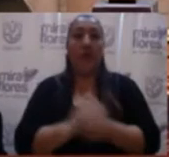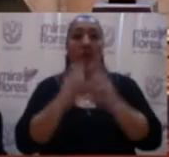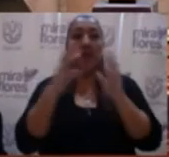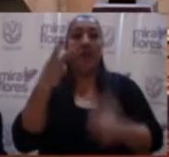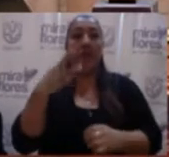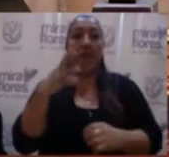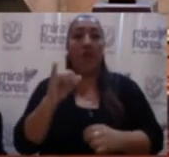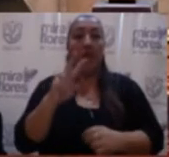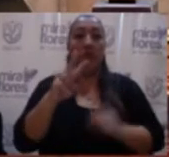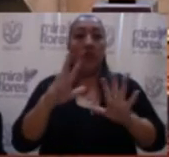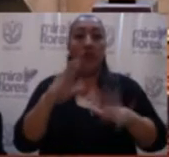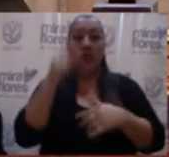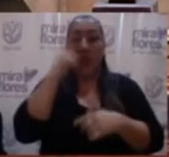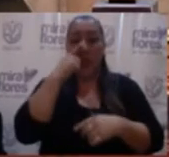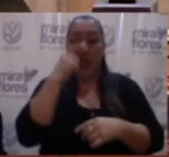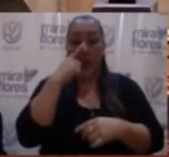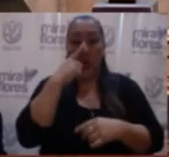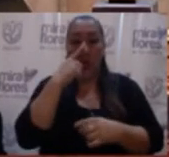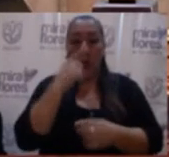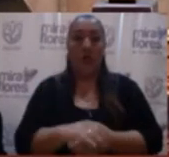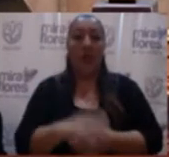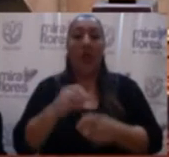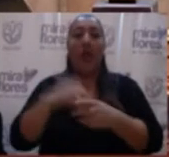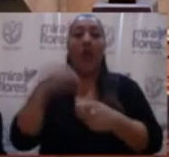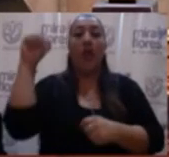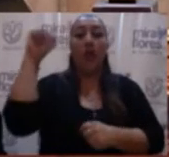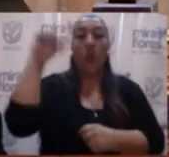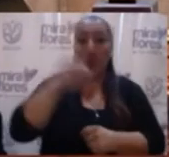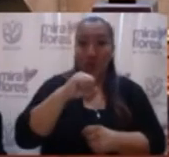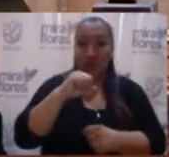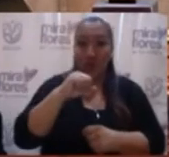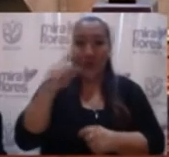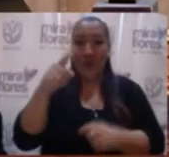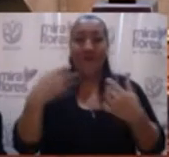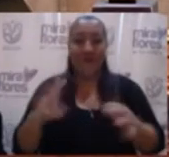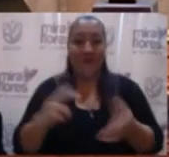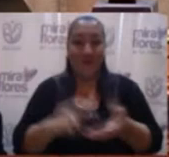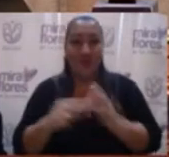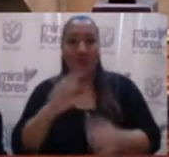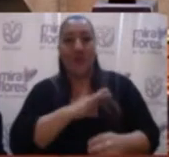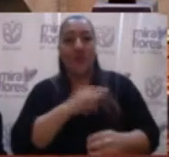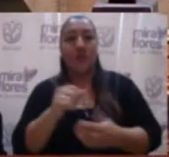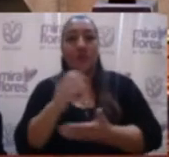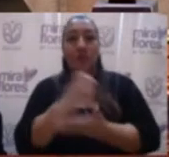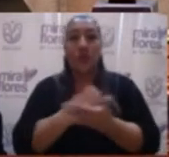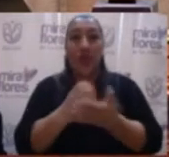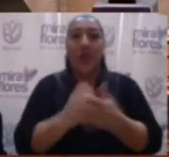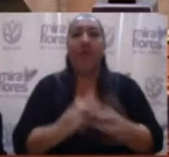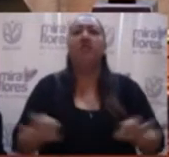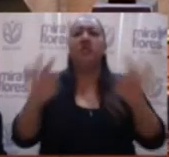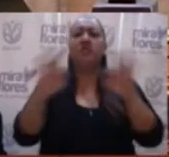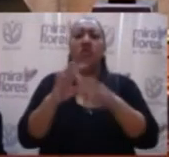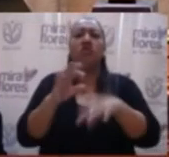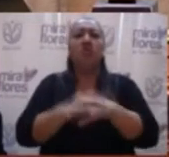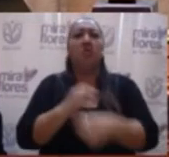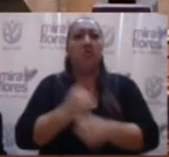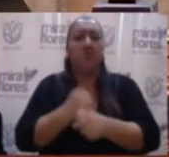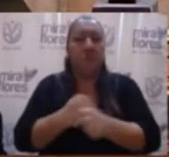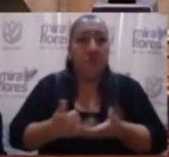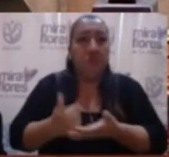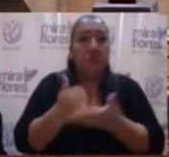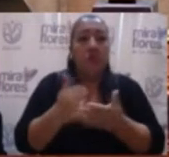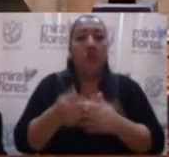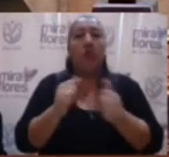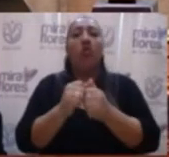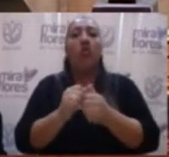miércoles 28 de junio en la región de Ulyanovsk, Rusia, se llevó a cabo la premiación a las ciudades sostenibles e inteligentes, organizado